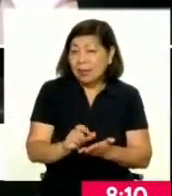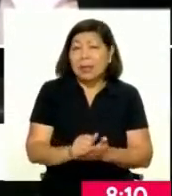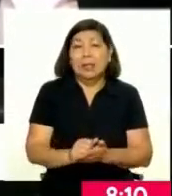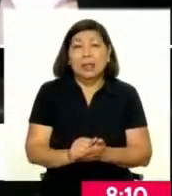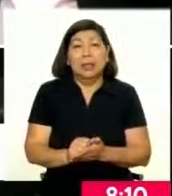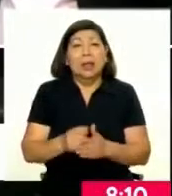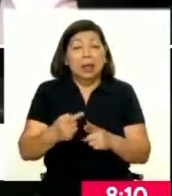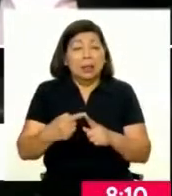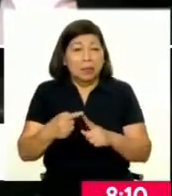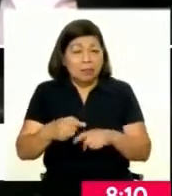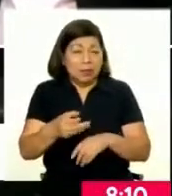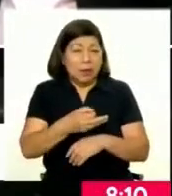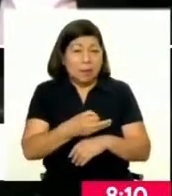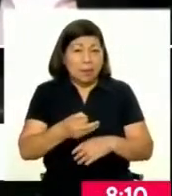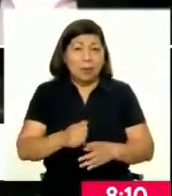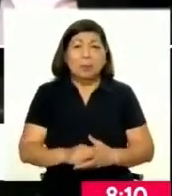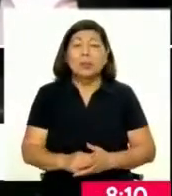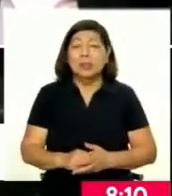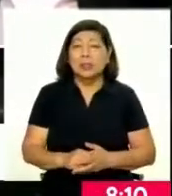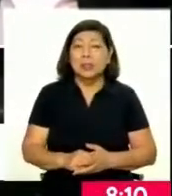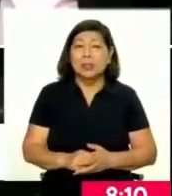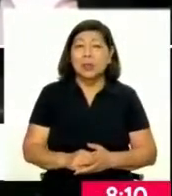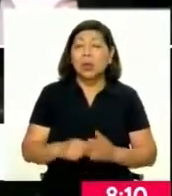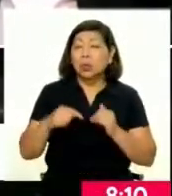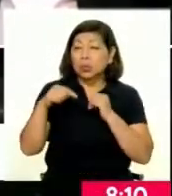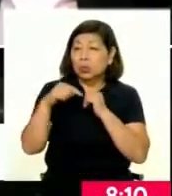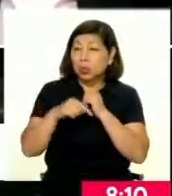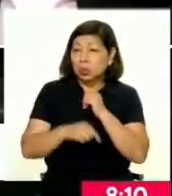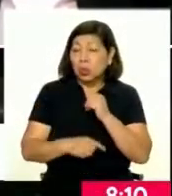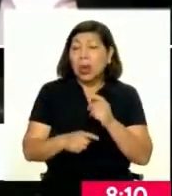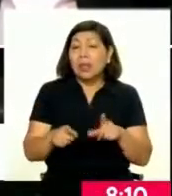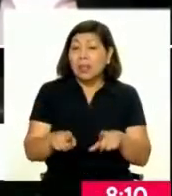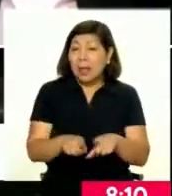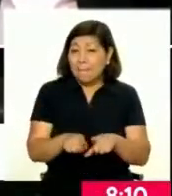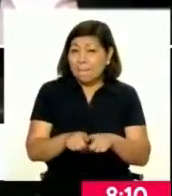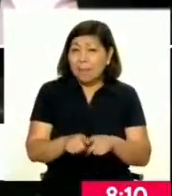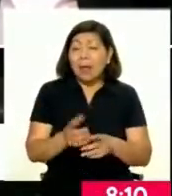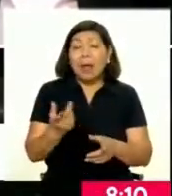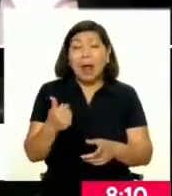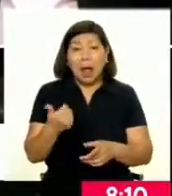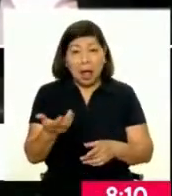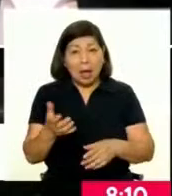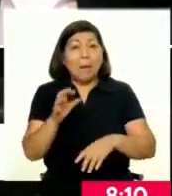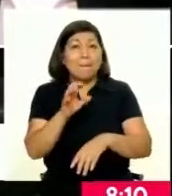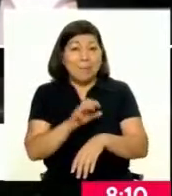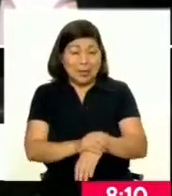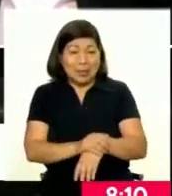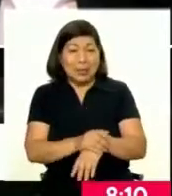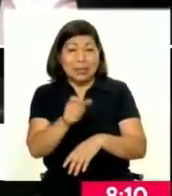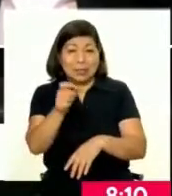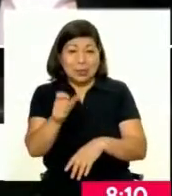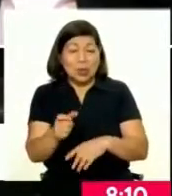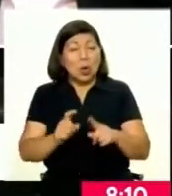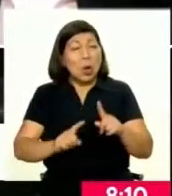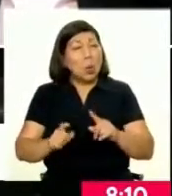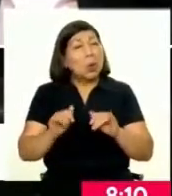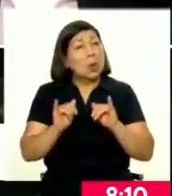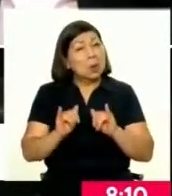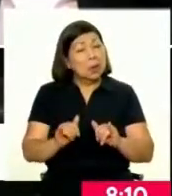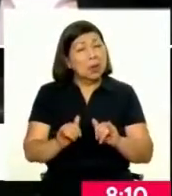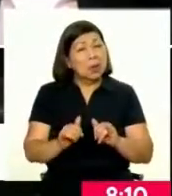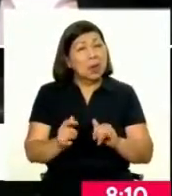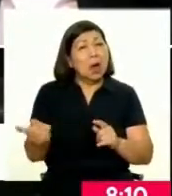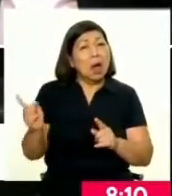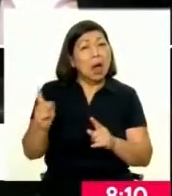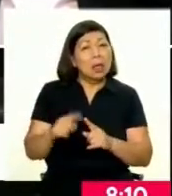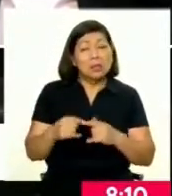en regiones de nuestro país, sobre todo en la zona sur, también hubo detenidos en ese entonces. ¿Algunos permanecen detenidos